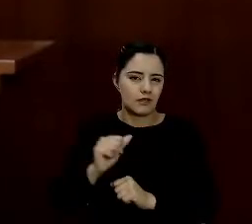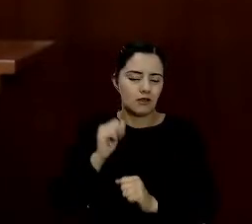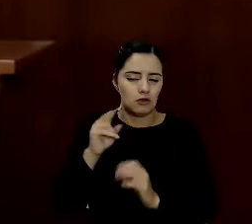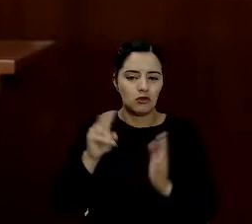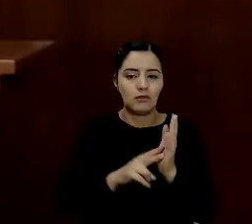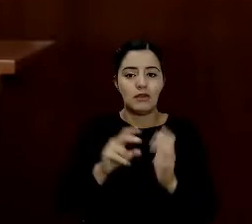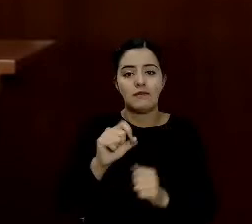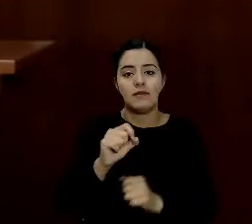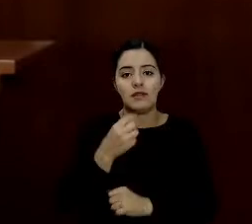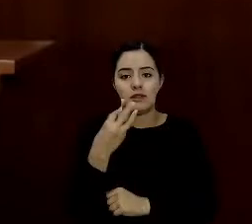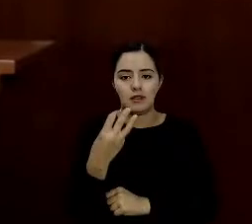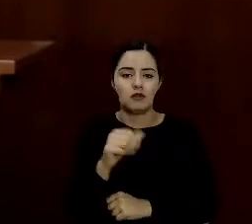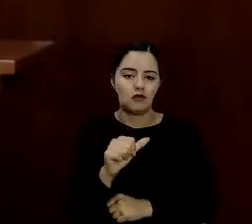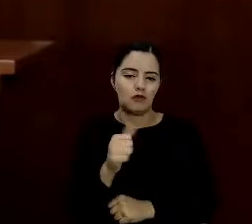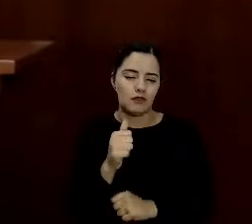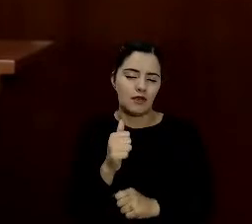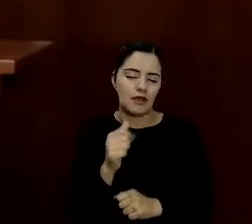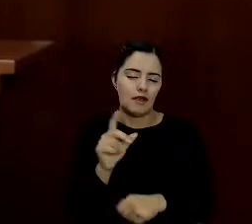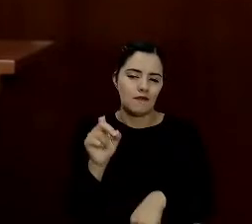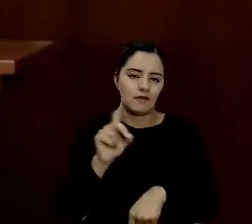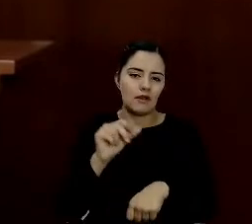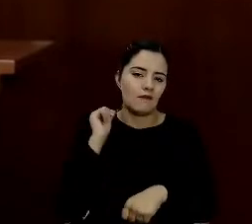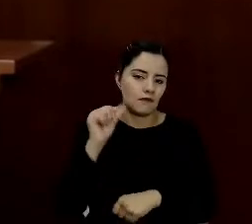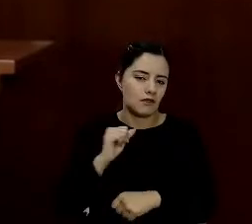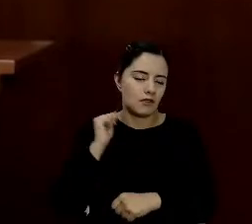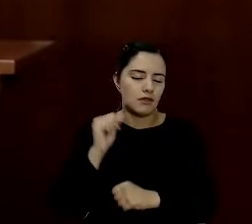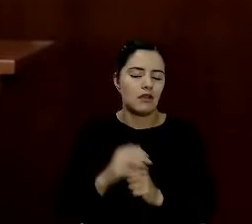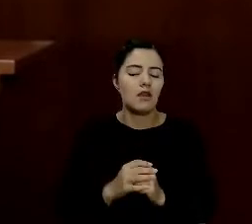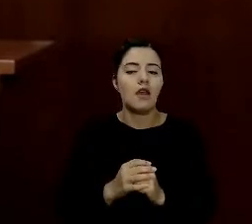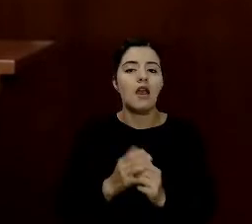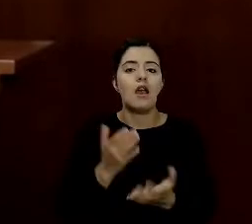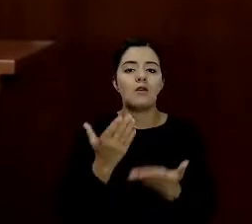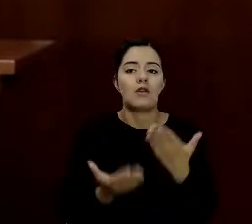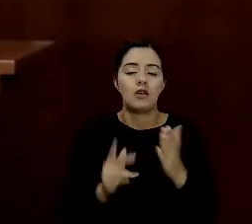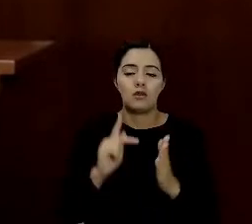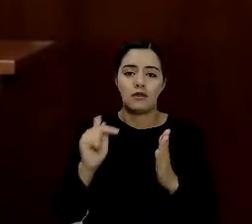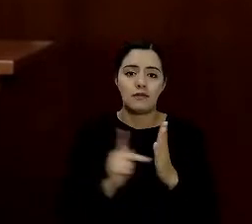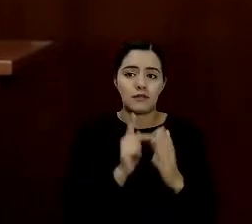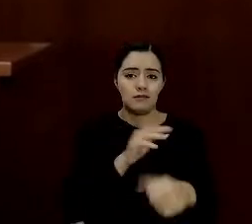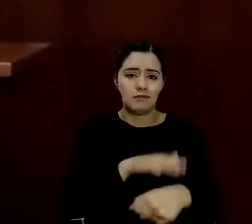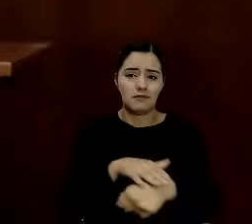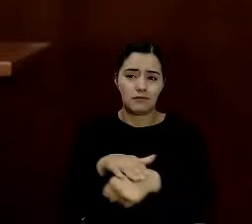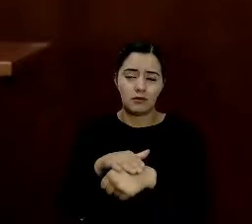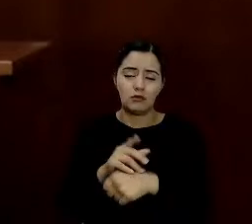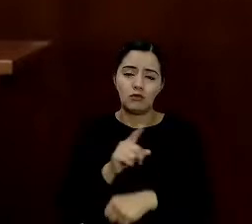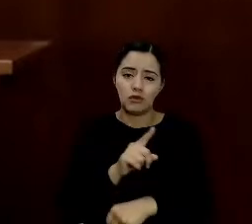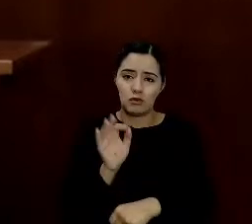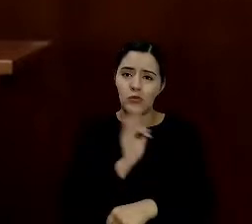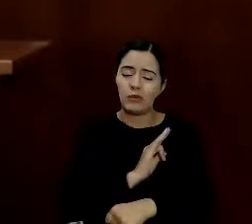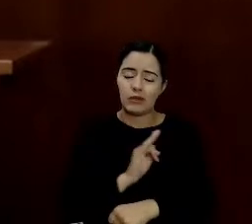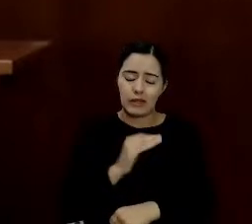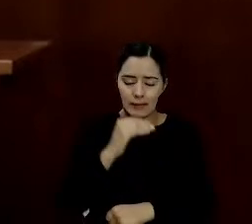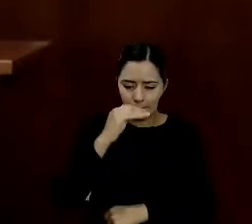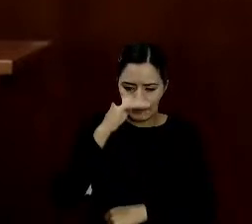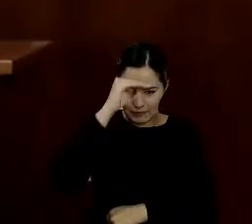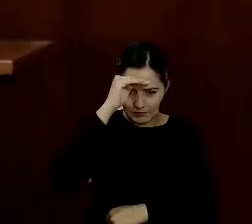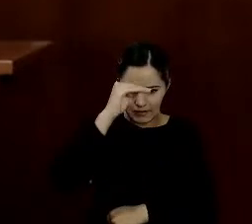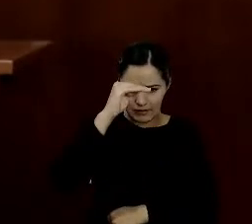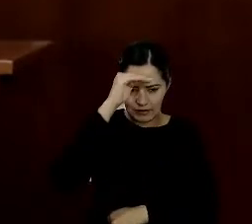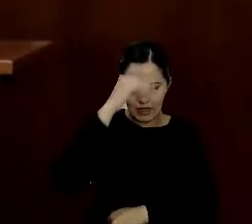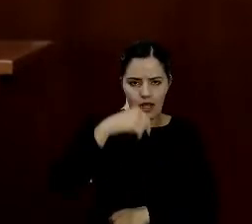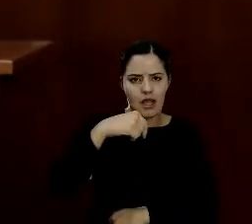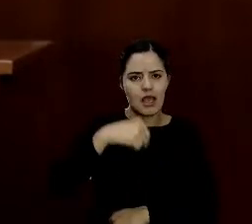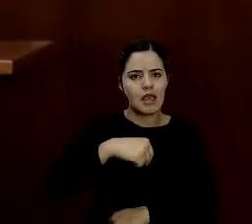nuevamente reitero el llamado en una suma de las fracciones y tengo la seguridad que de todas las fracciones que integramos